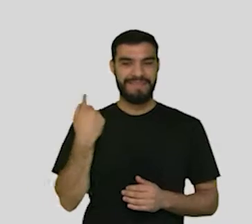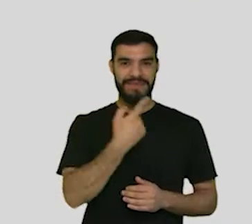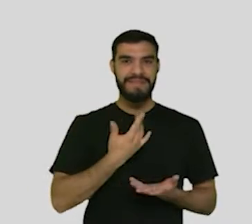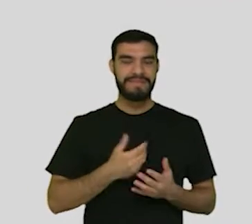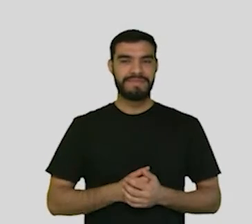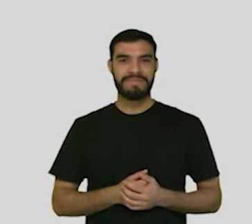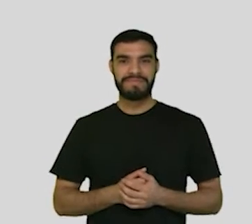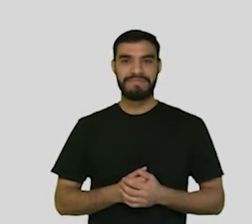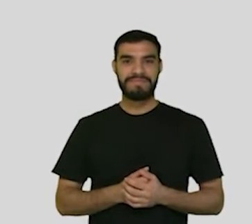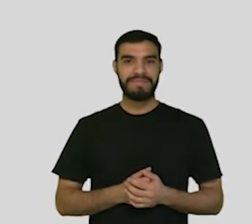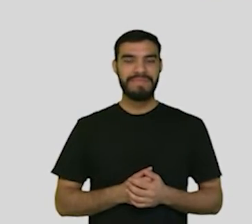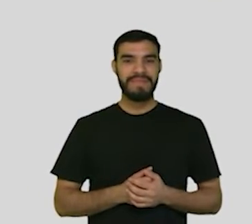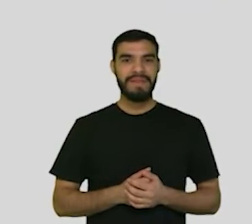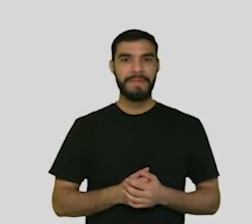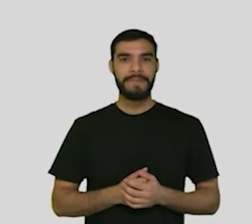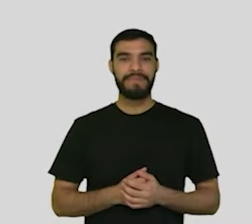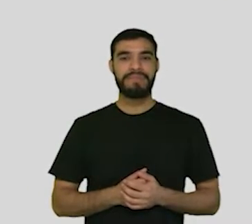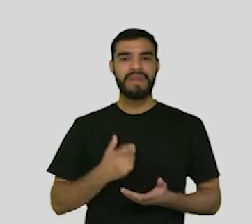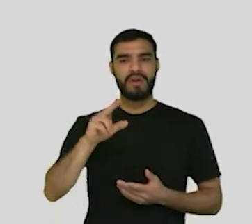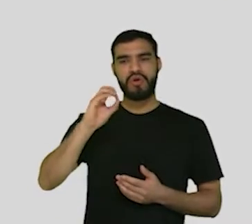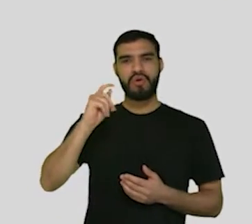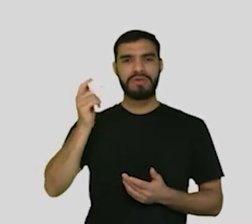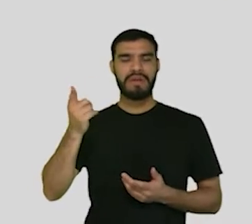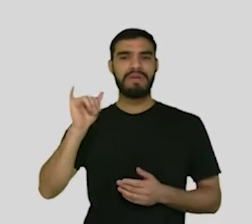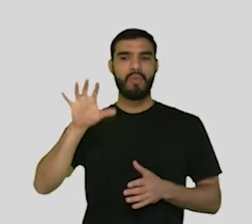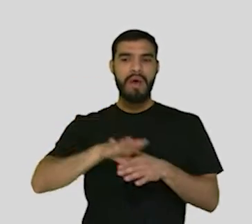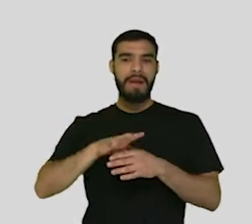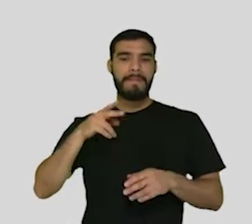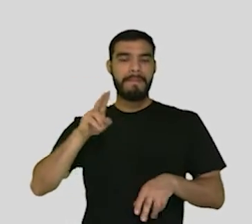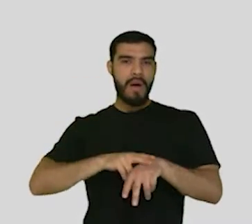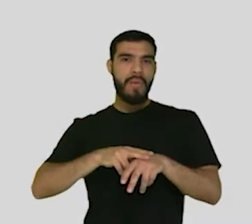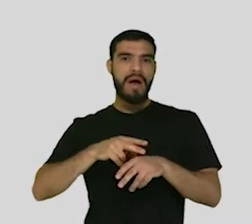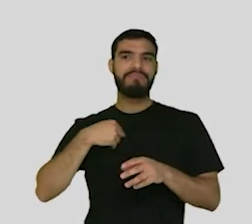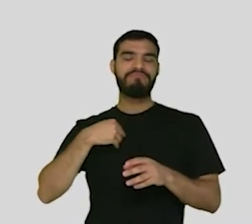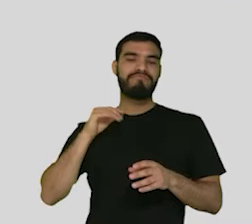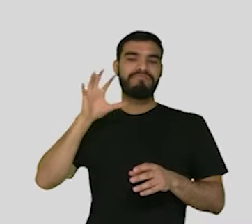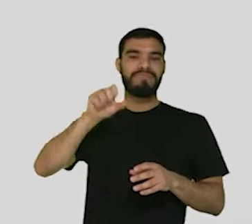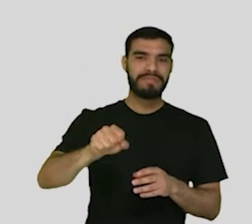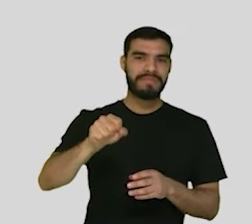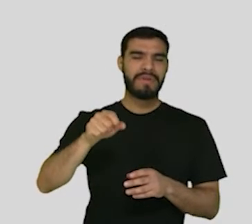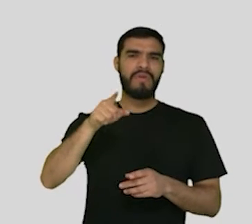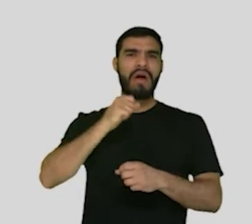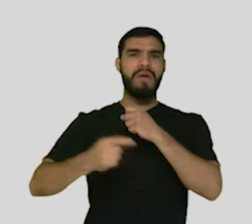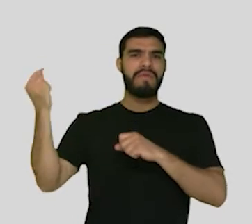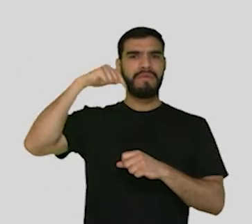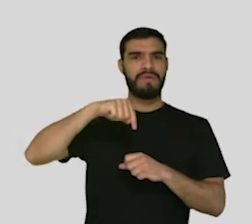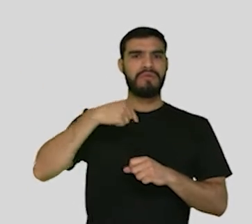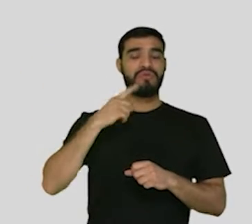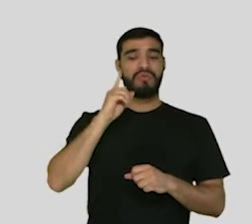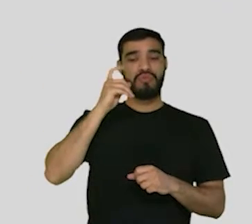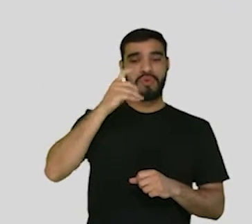fundadora, activista de Aireana, jae va a petir grupo por los derechos de las lesbianas, jae lesbiana. Raquel en Guaje